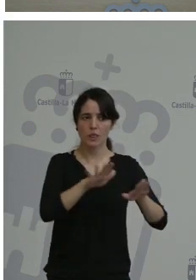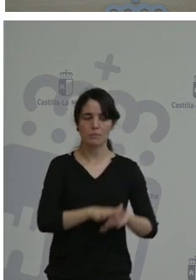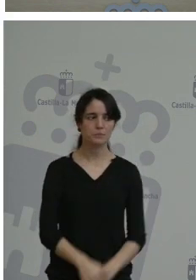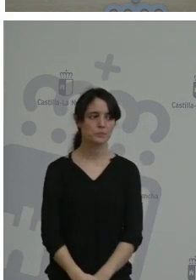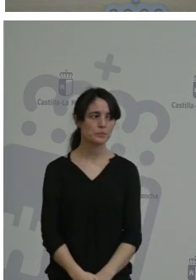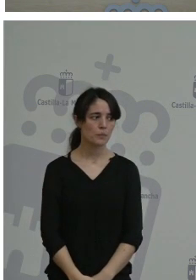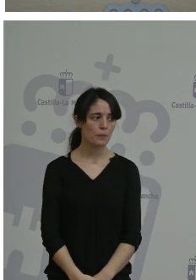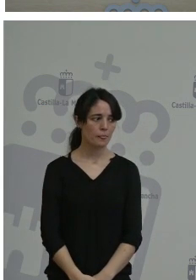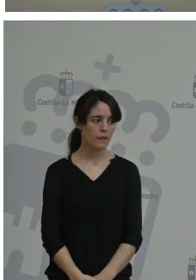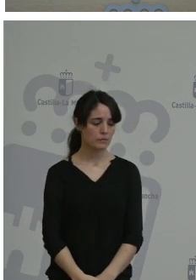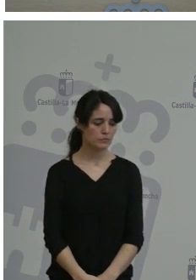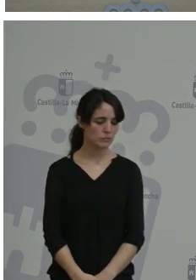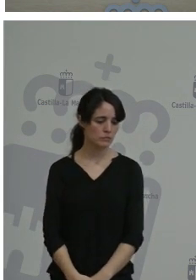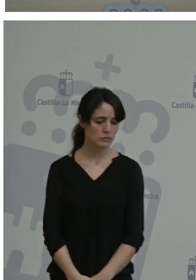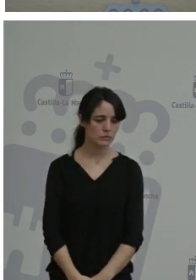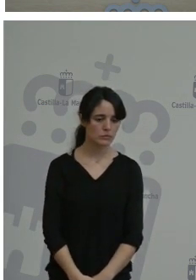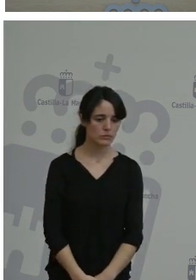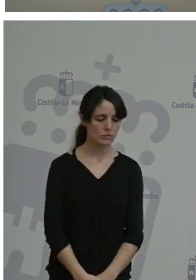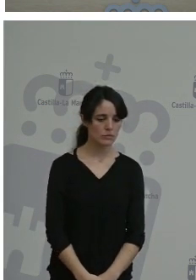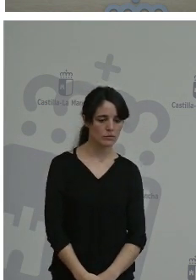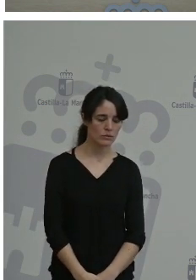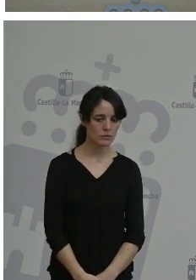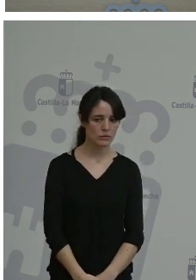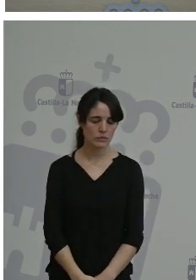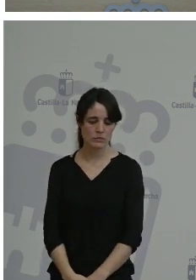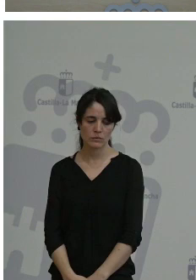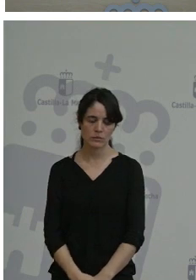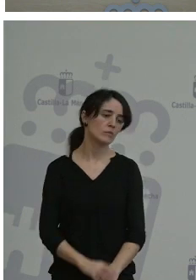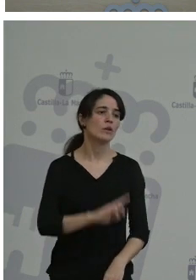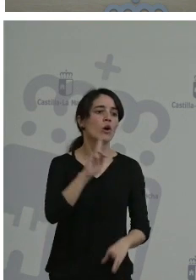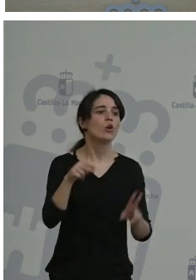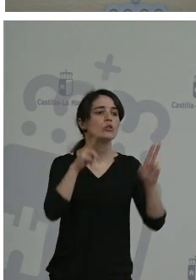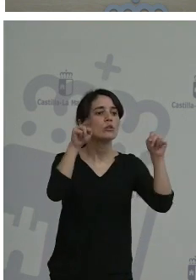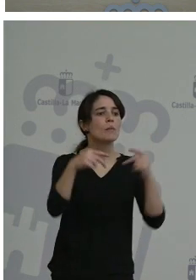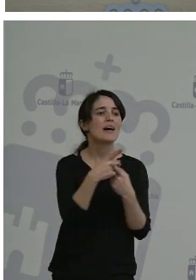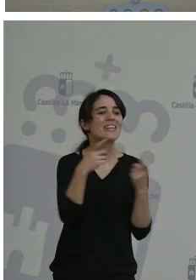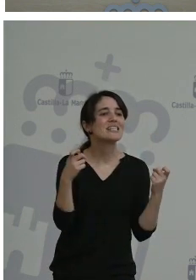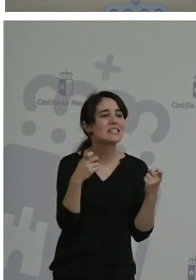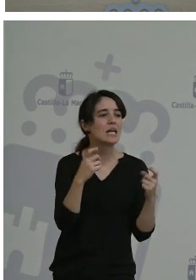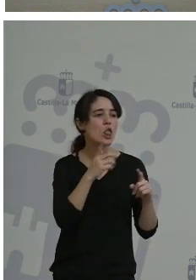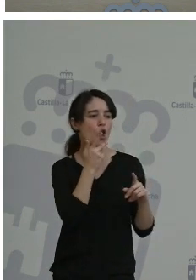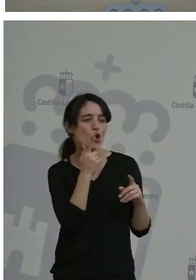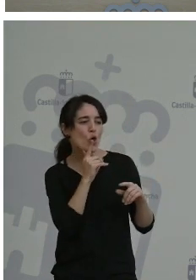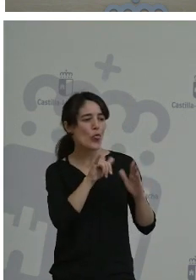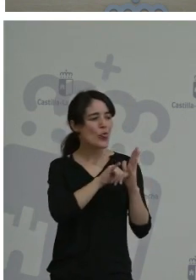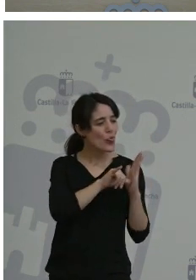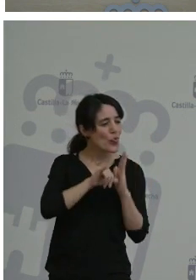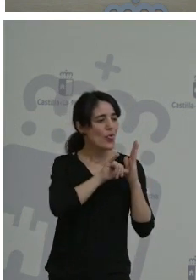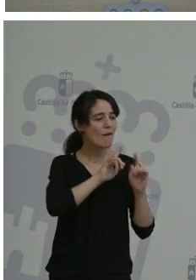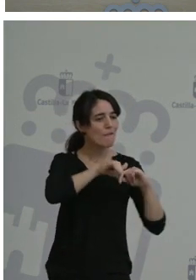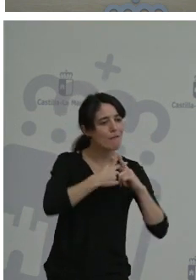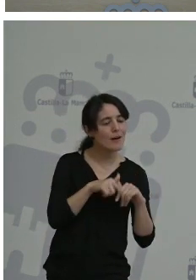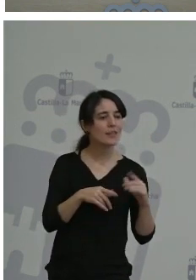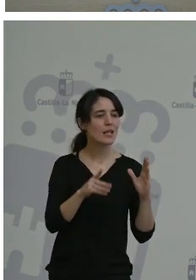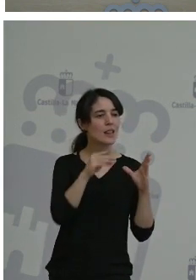Más cuestiones es la necesidad de familiarizarse por parte también de las Administraciones públicas con el Real Decreto